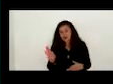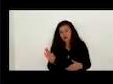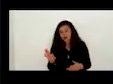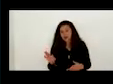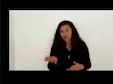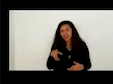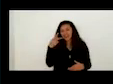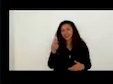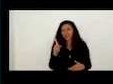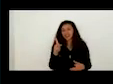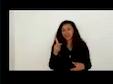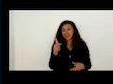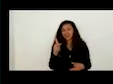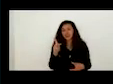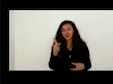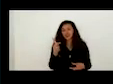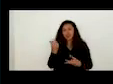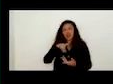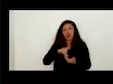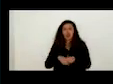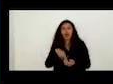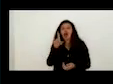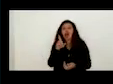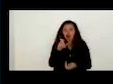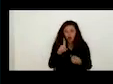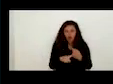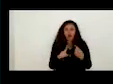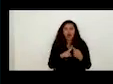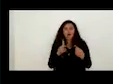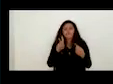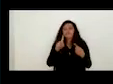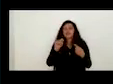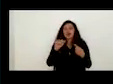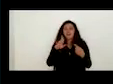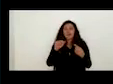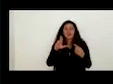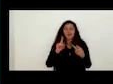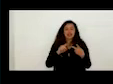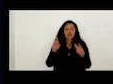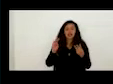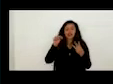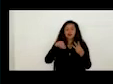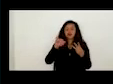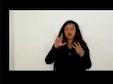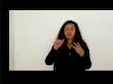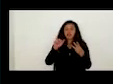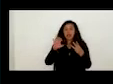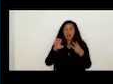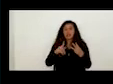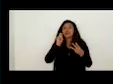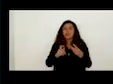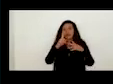son agua, vitaminas y minerales que funcionan como antioxidantes en